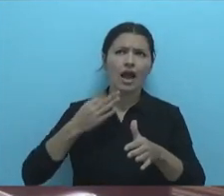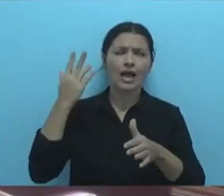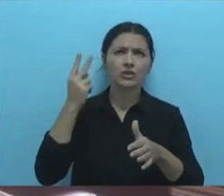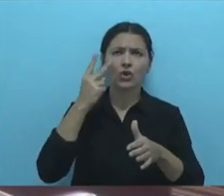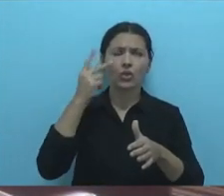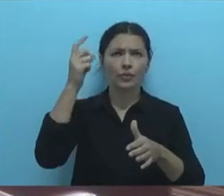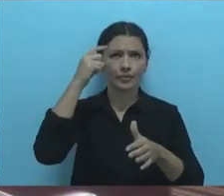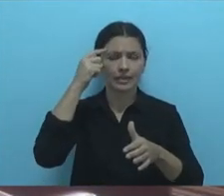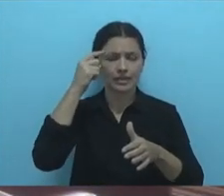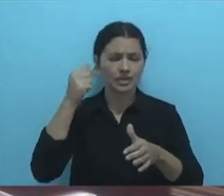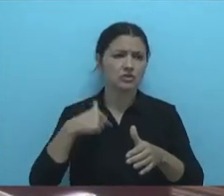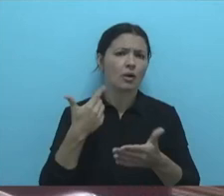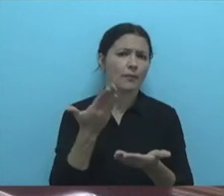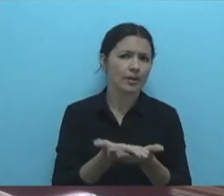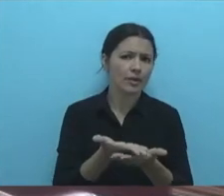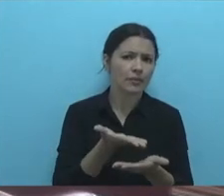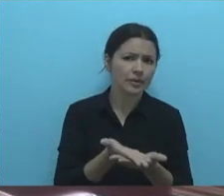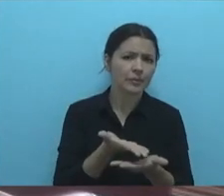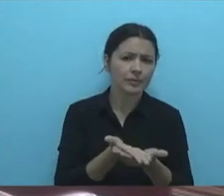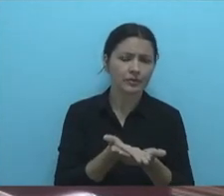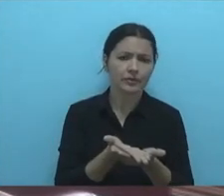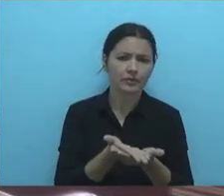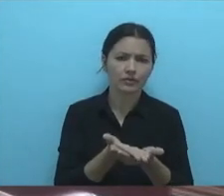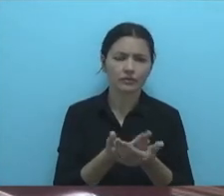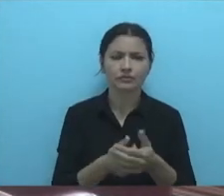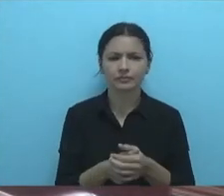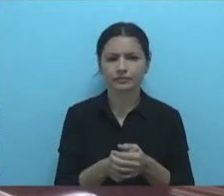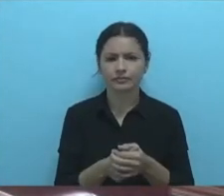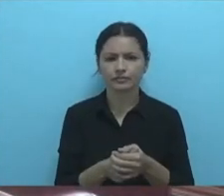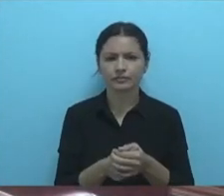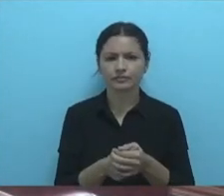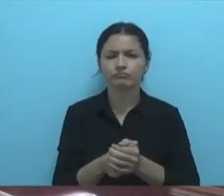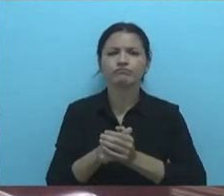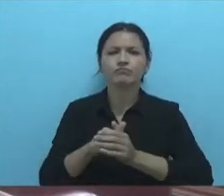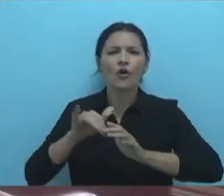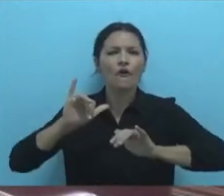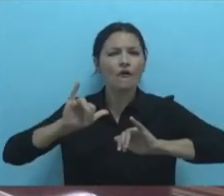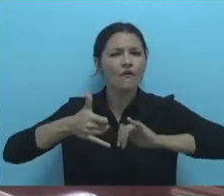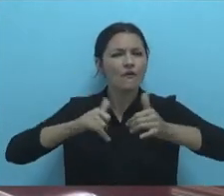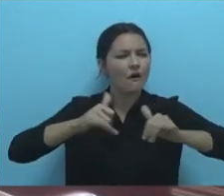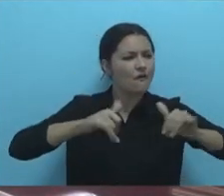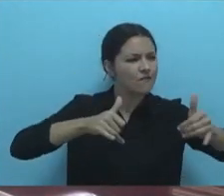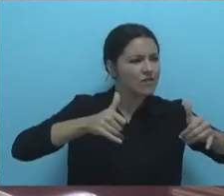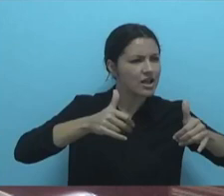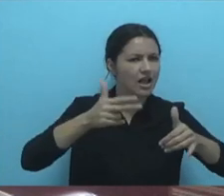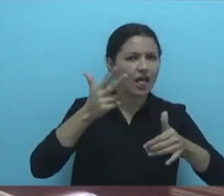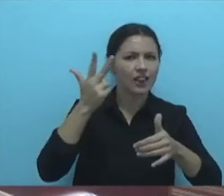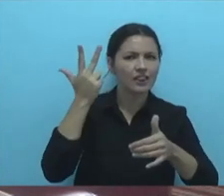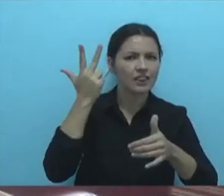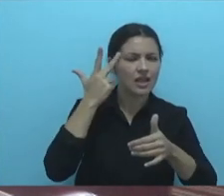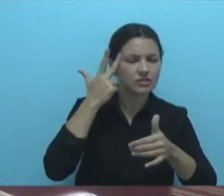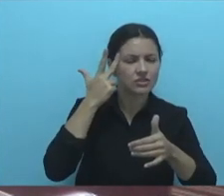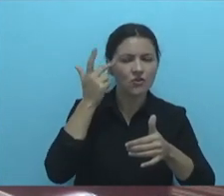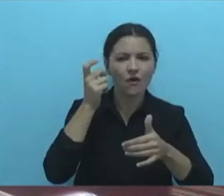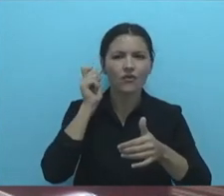que estoy planteando estamos planteando que los jóvenes de 18 a 21 años puedan ser